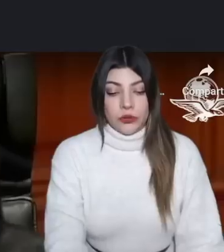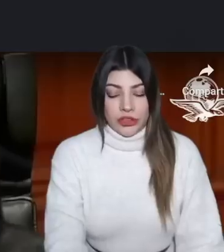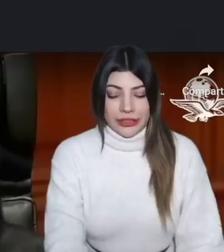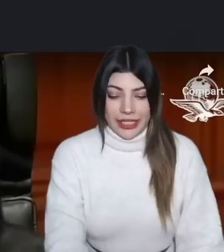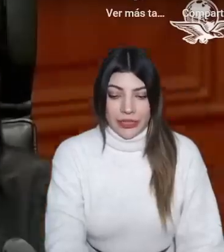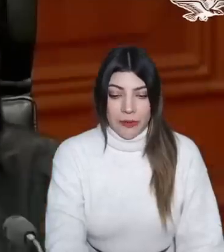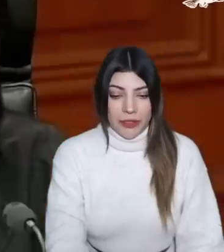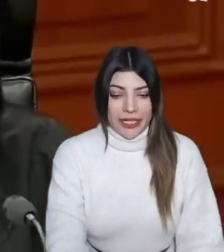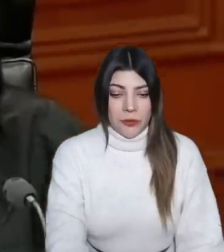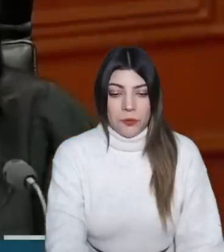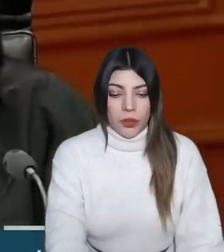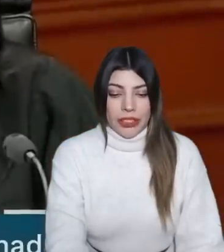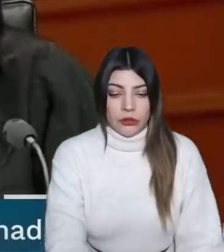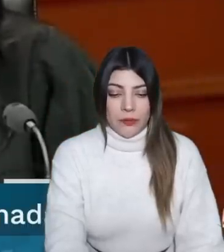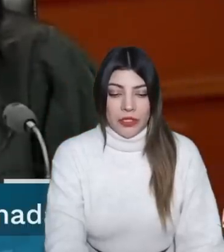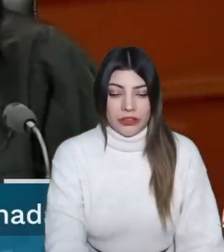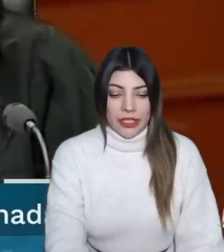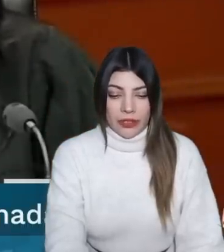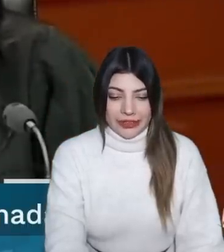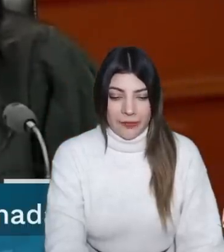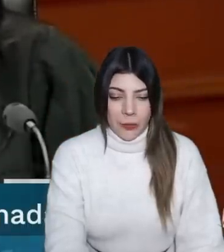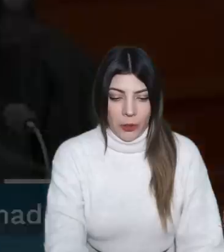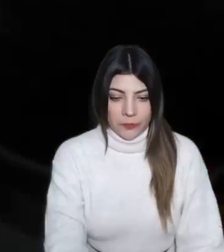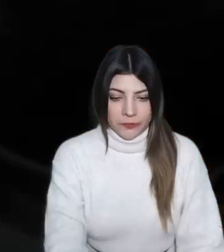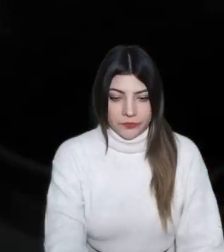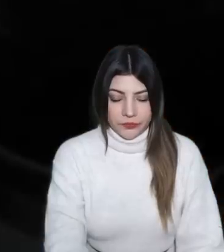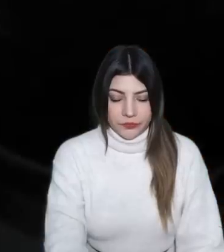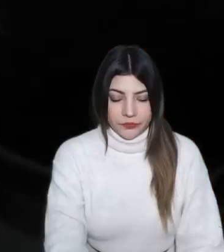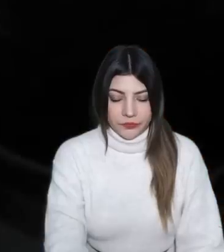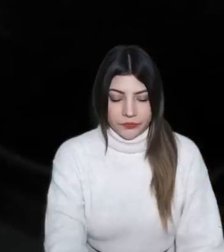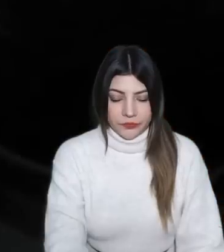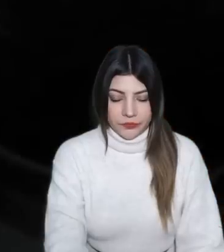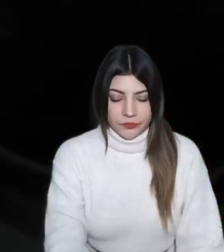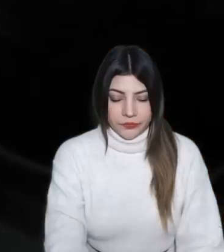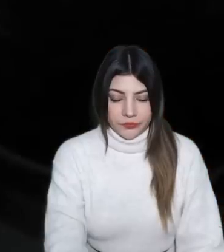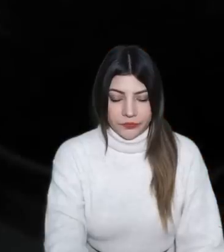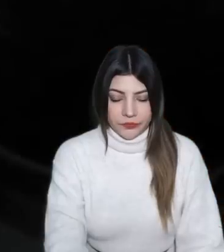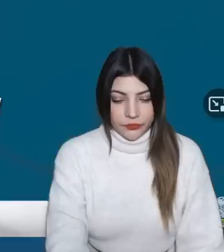la justicia. Les voy a poner aquí un poquito, amigos, de lo que se vivió.